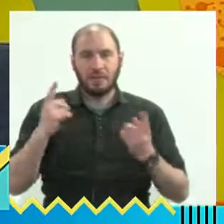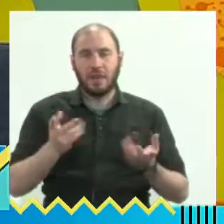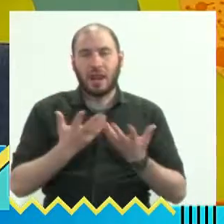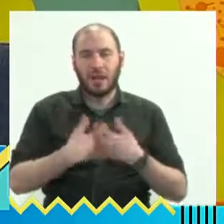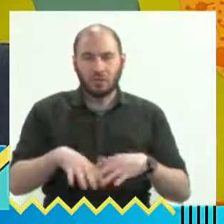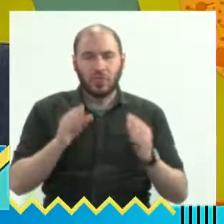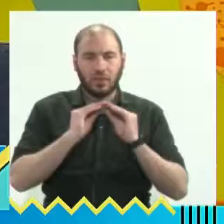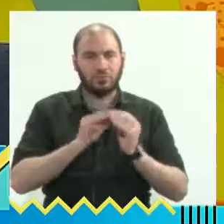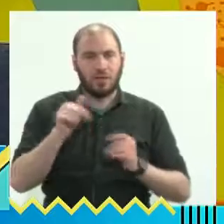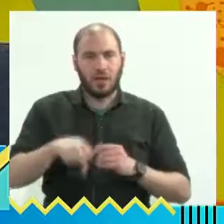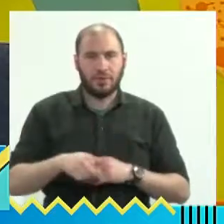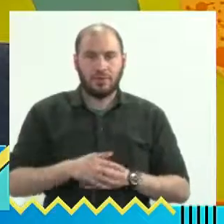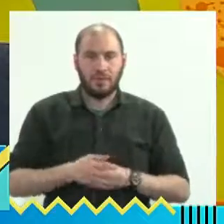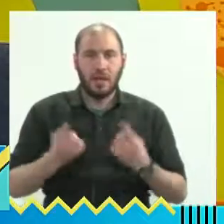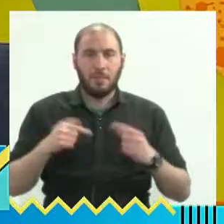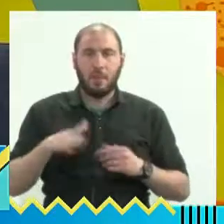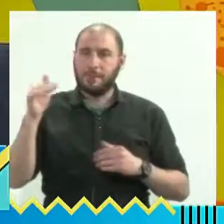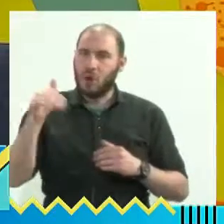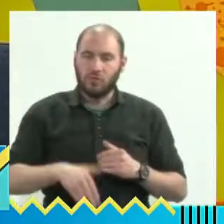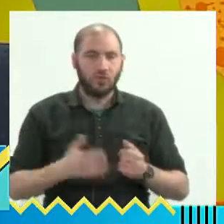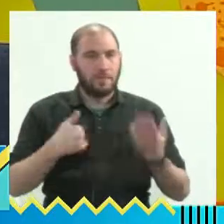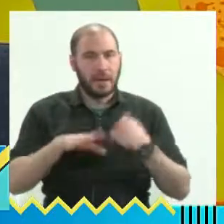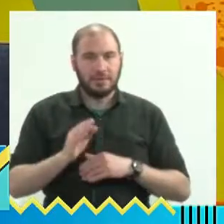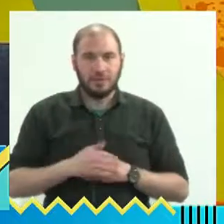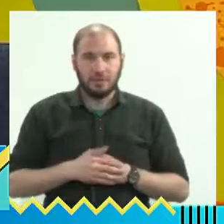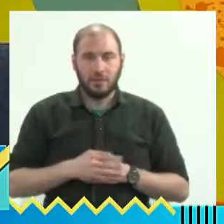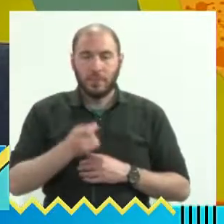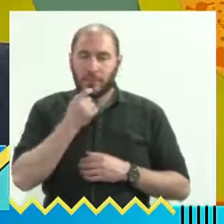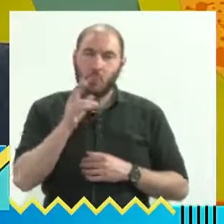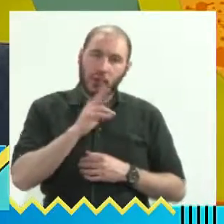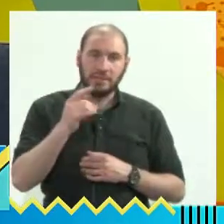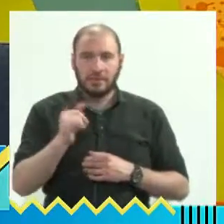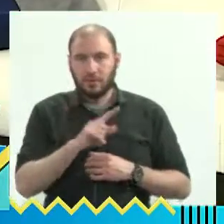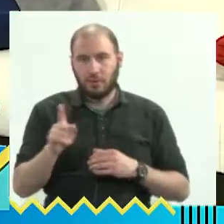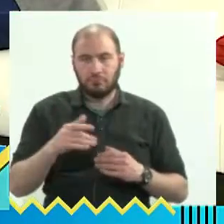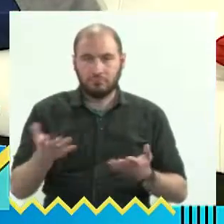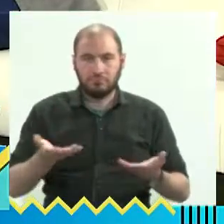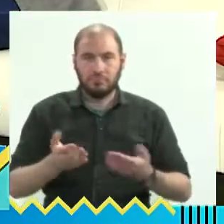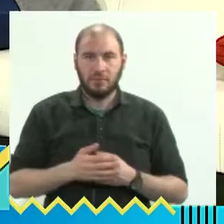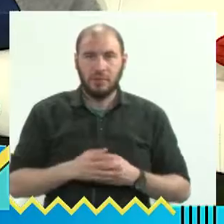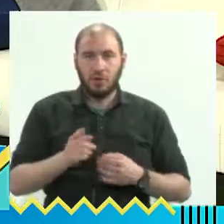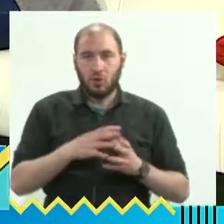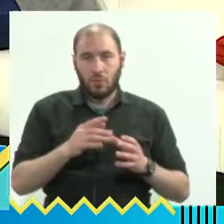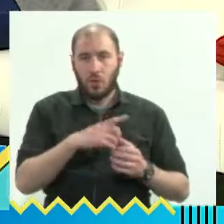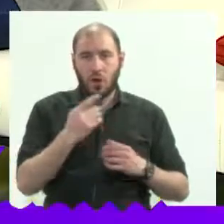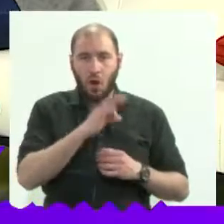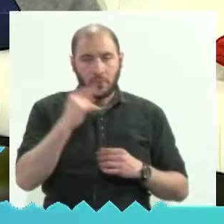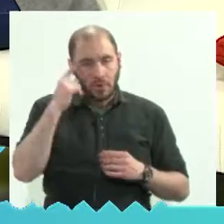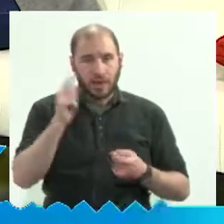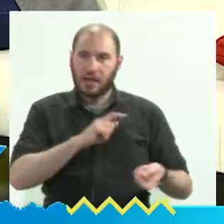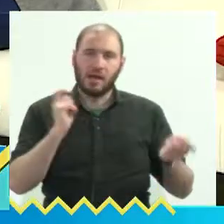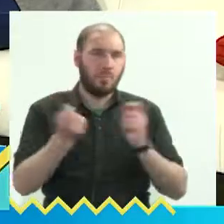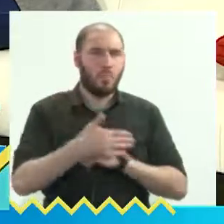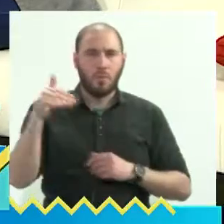estas discusiones que estamos teniendo. Pero es más profundo que si hay mujeres o no. Por lo menos para nosotros creemos que tiene que haber una